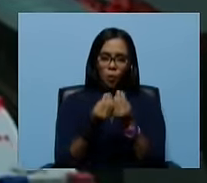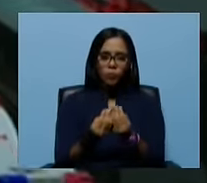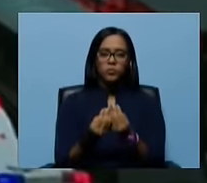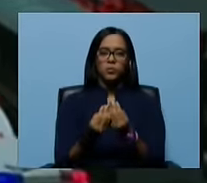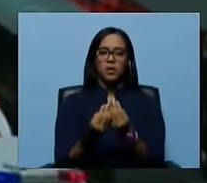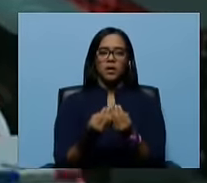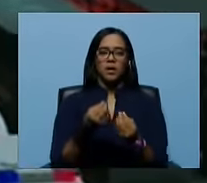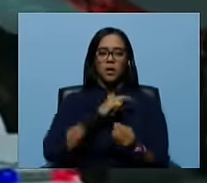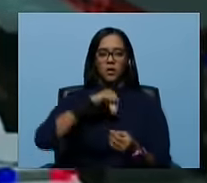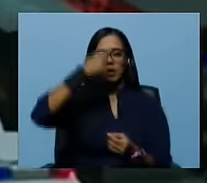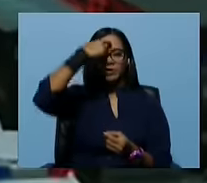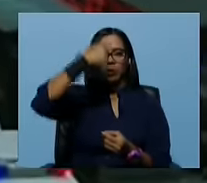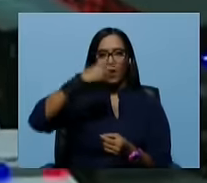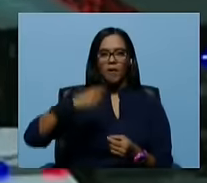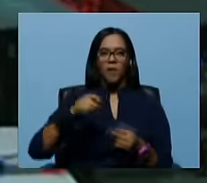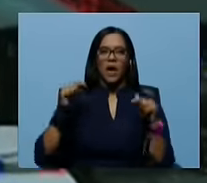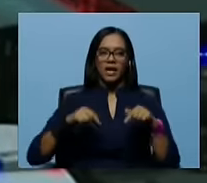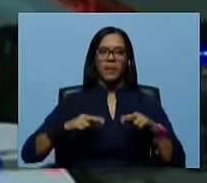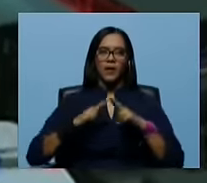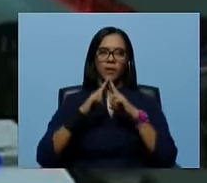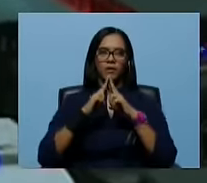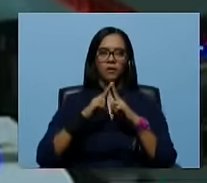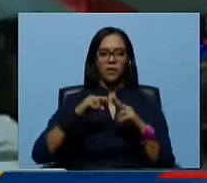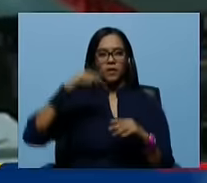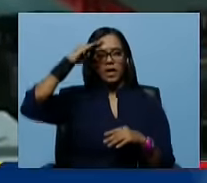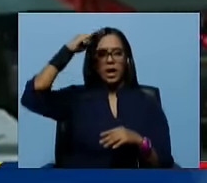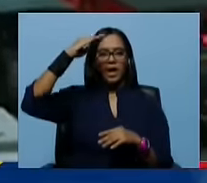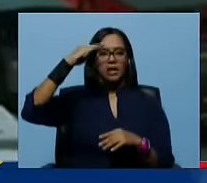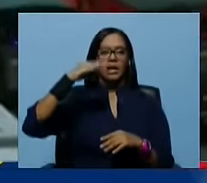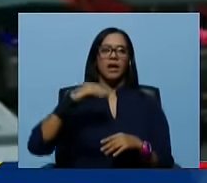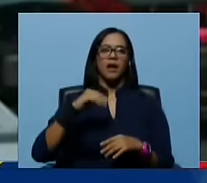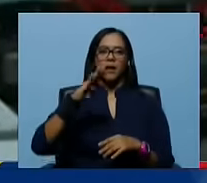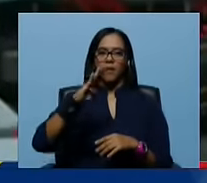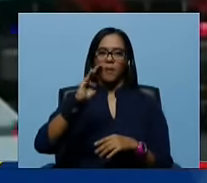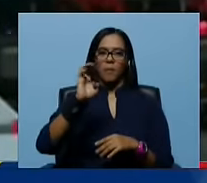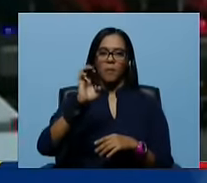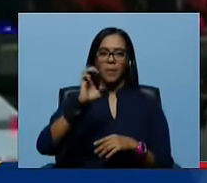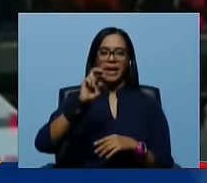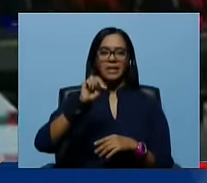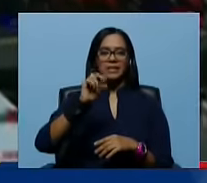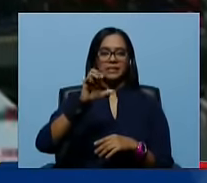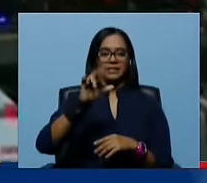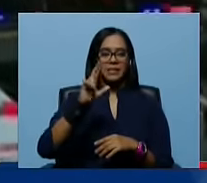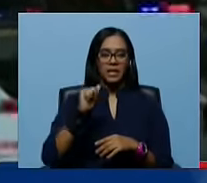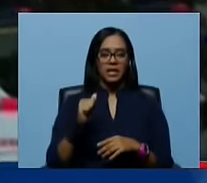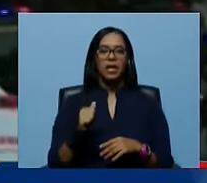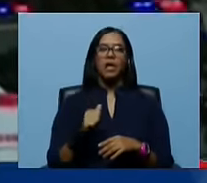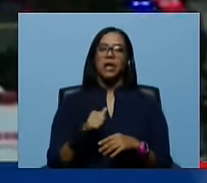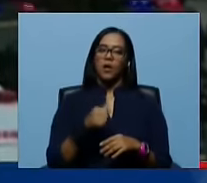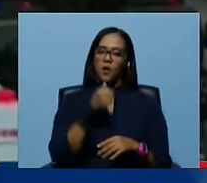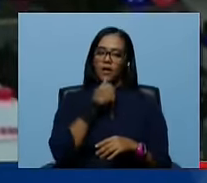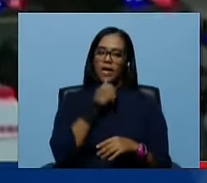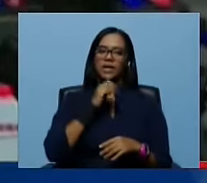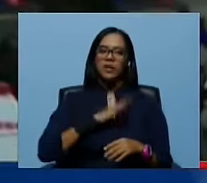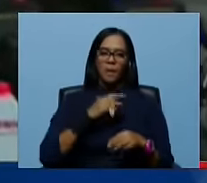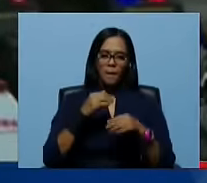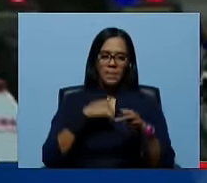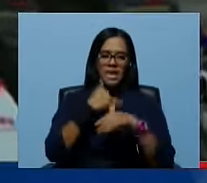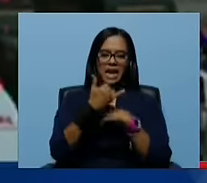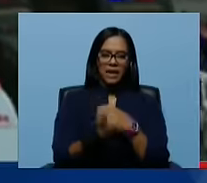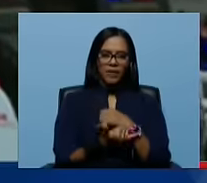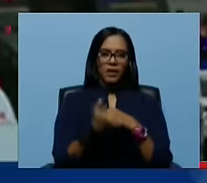pueblo. Aquí me encuentro con el general de división Bencir Eloy Guerrero, con quien estuvimos